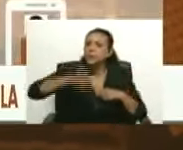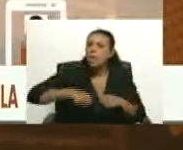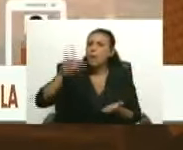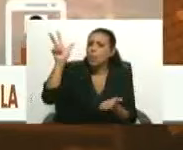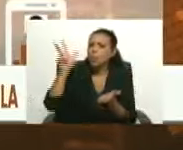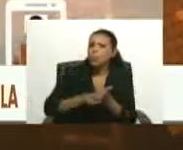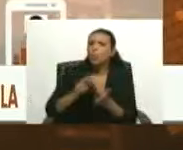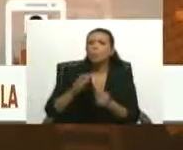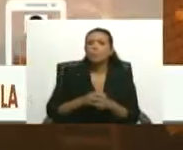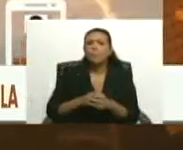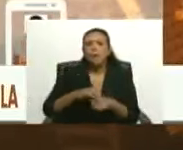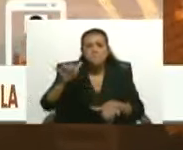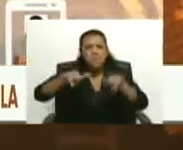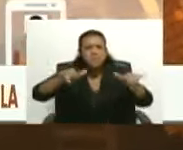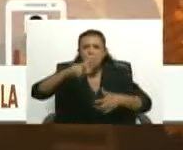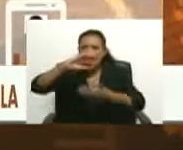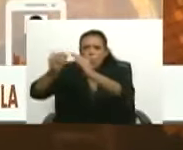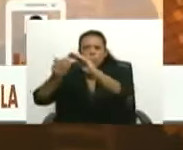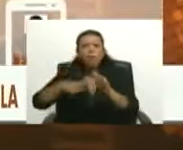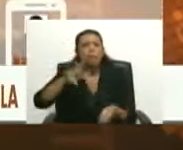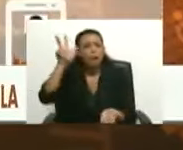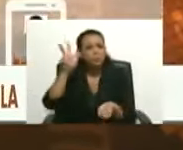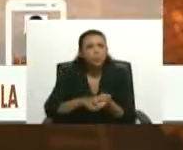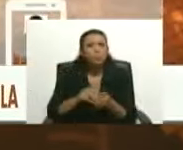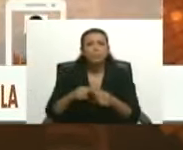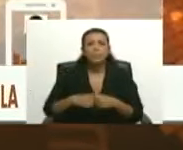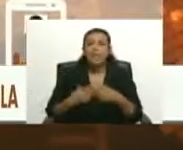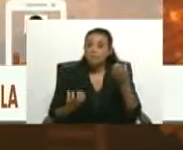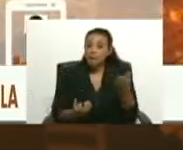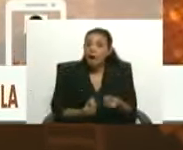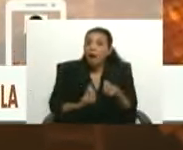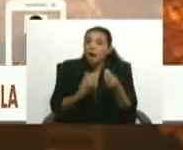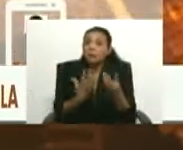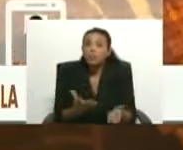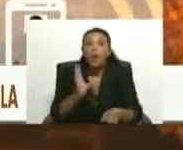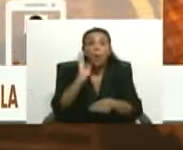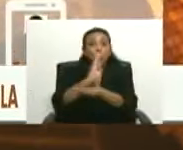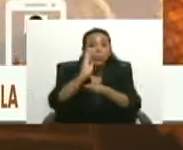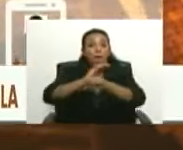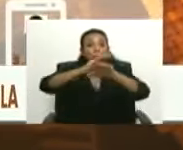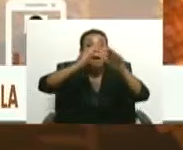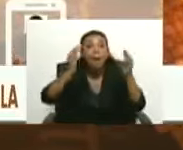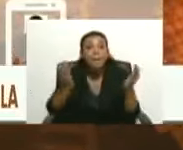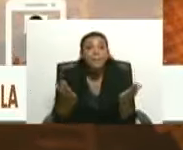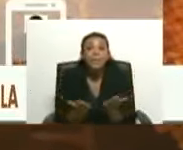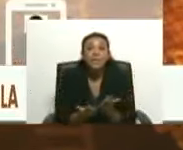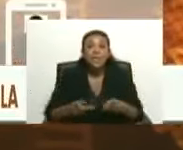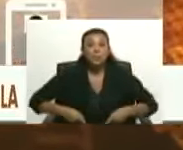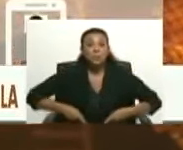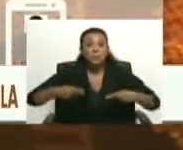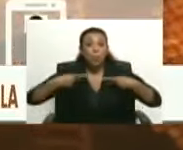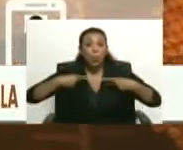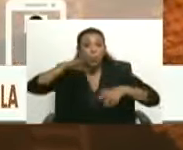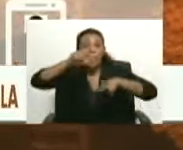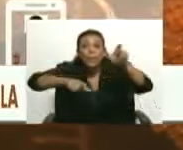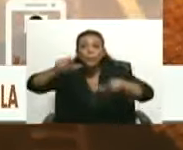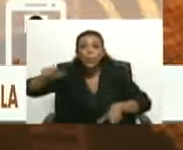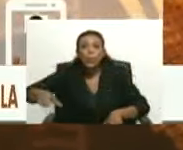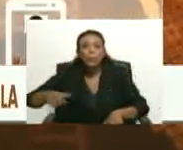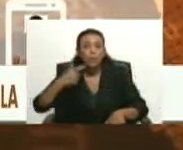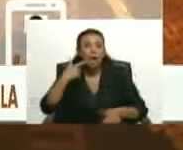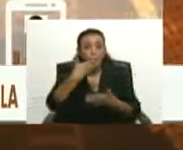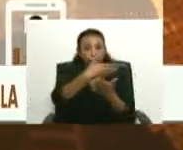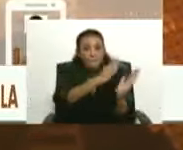aprobados por el voto popular. El objetivo de contribuir con la preservación de la vida en el planeta y la salvación de la especie humana. Aquí